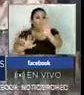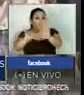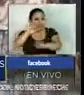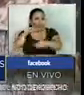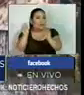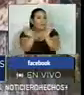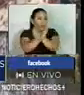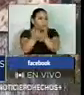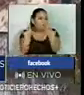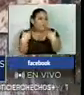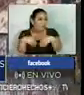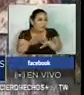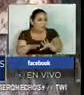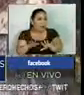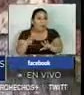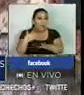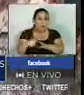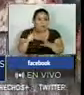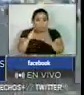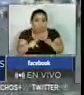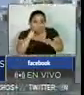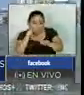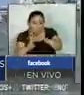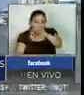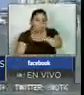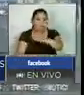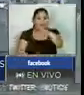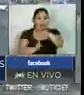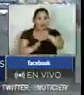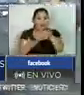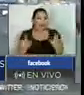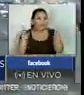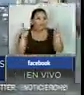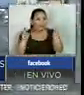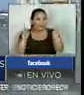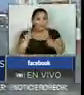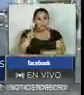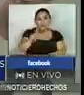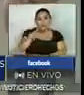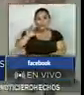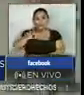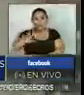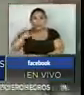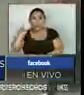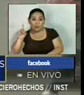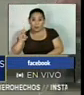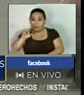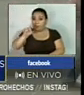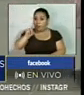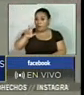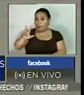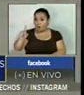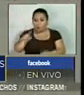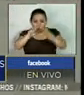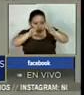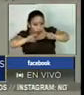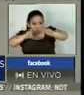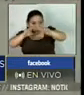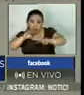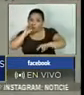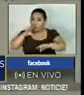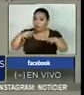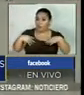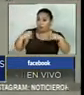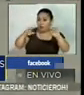se recibiría acá ya el primer stock que consiste en básicamente 130.000 pruebas. Lo que dice la Organización Mundial de la Salud y